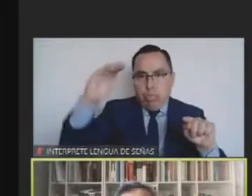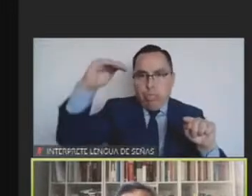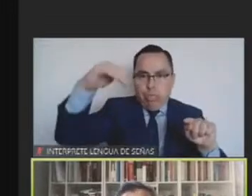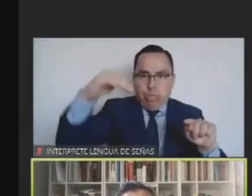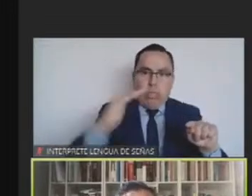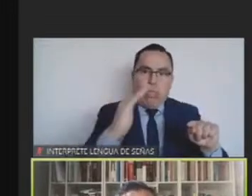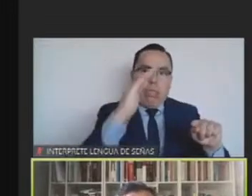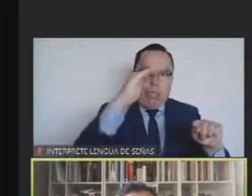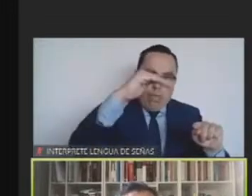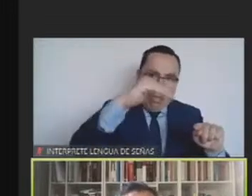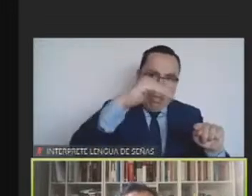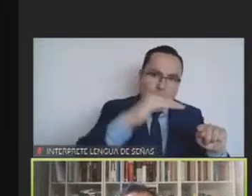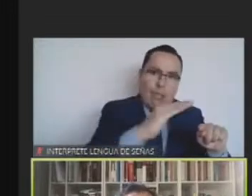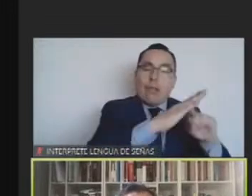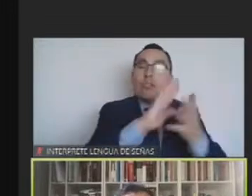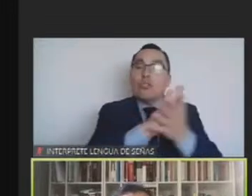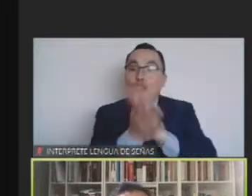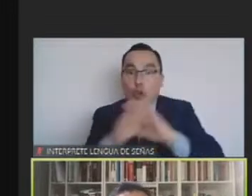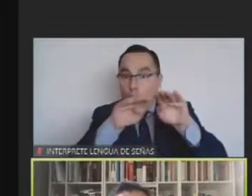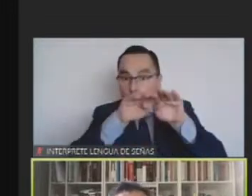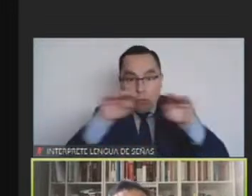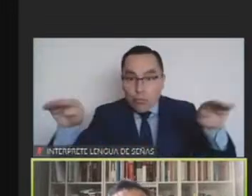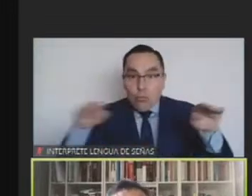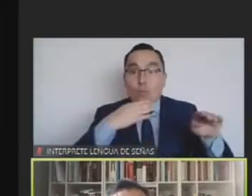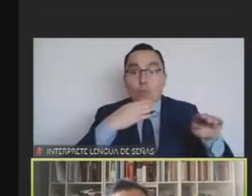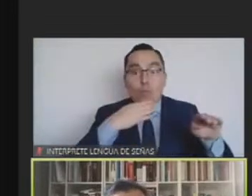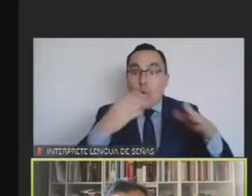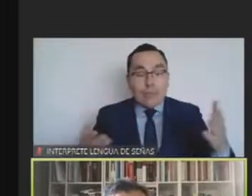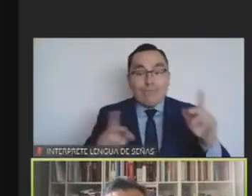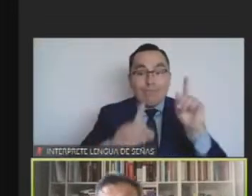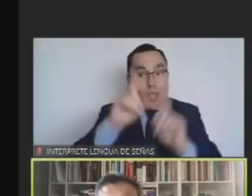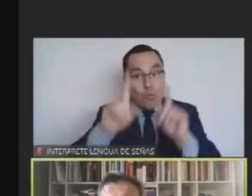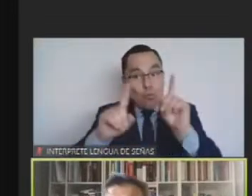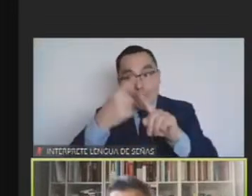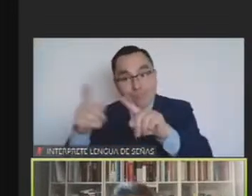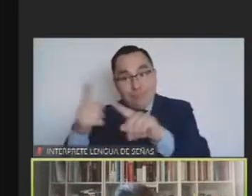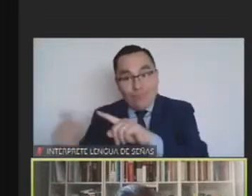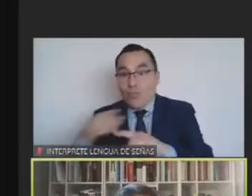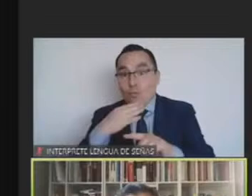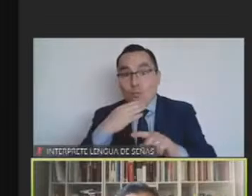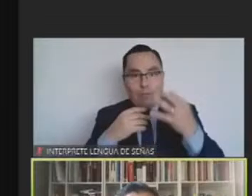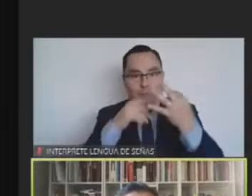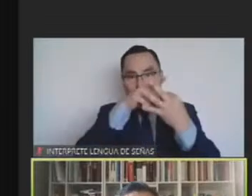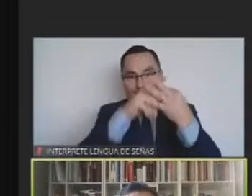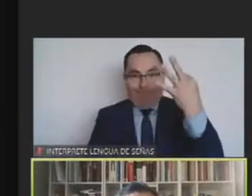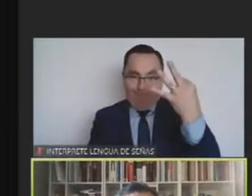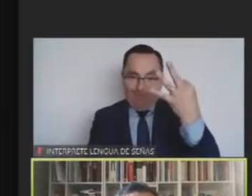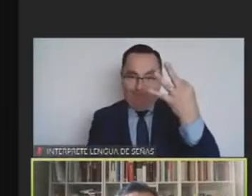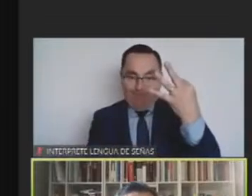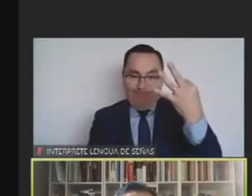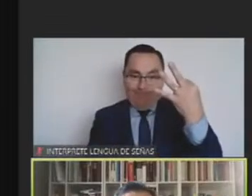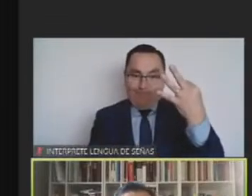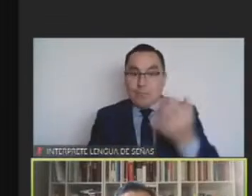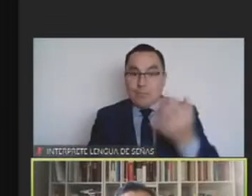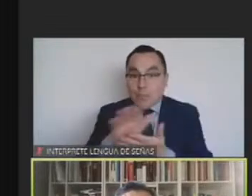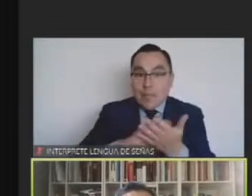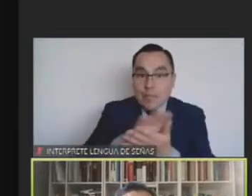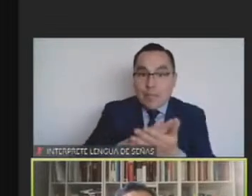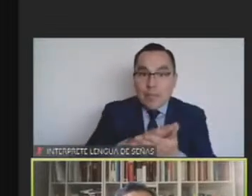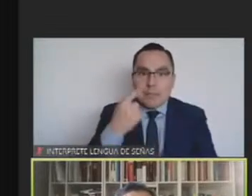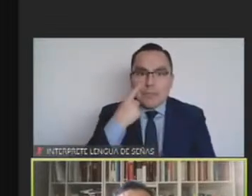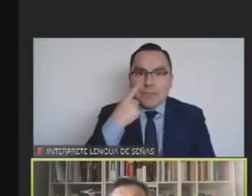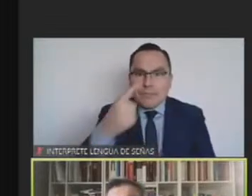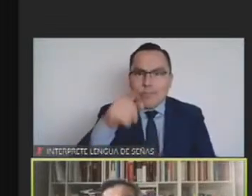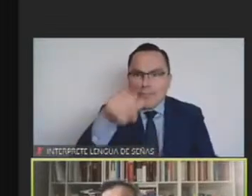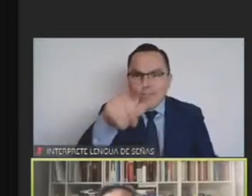que son relativamente consistentes en unas y otras, ¿no? Cuando uno mira los indicadores de